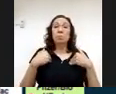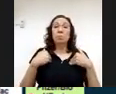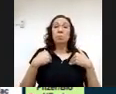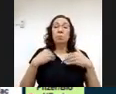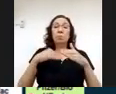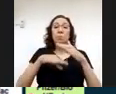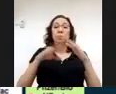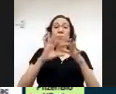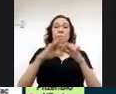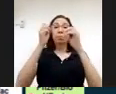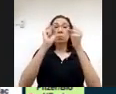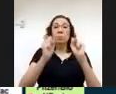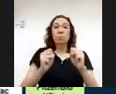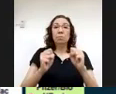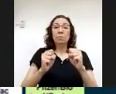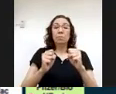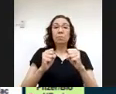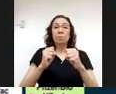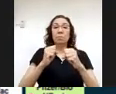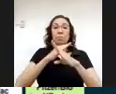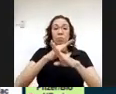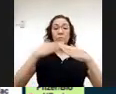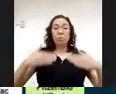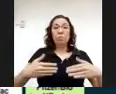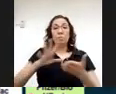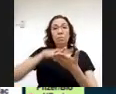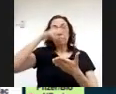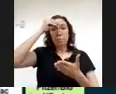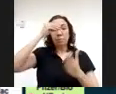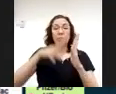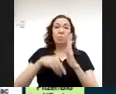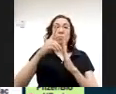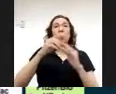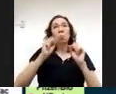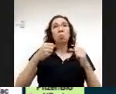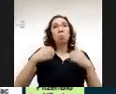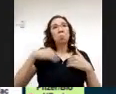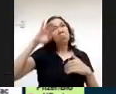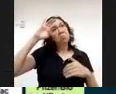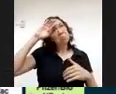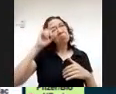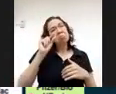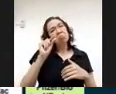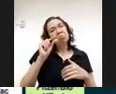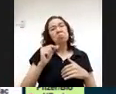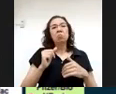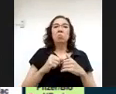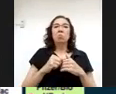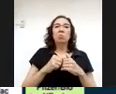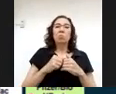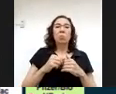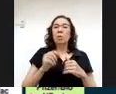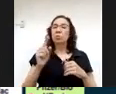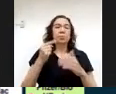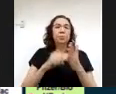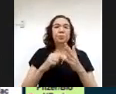sistema inmunológico aprendiendo a desarrollarse. Una fiebre leve, un malestar general y nada